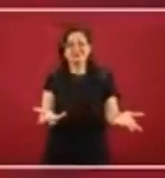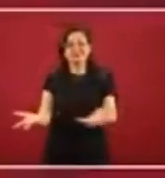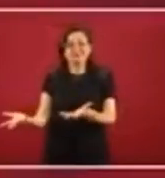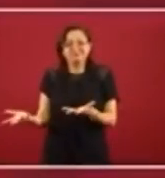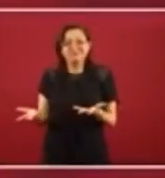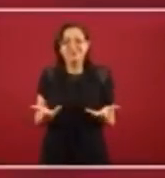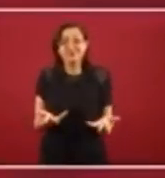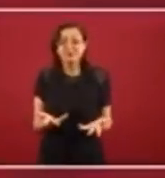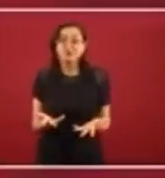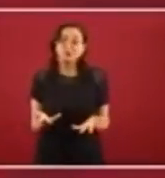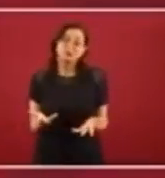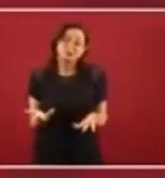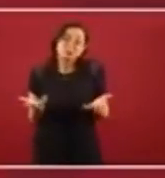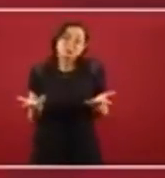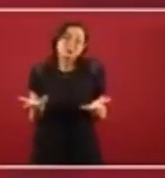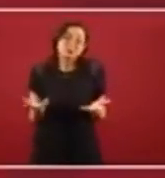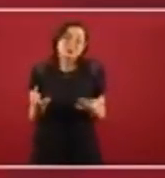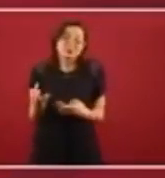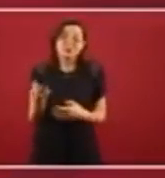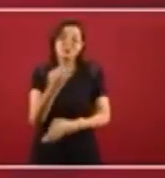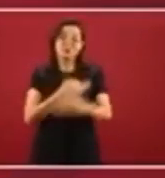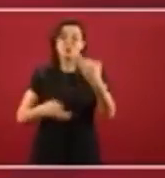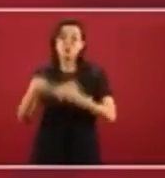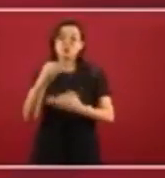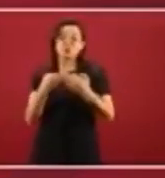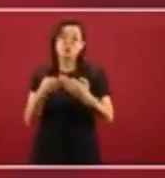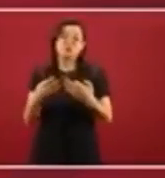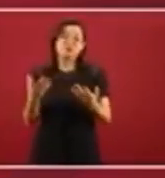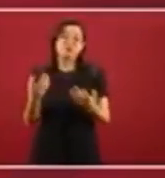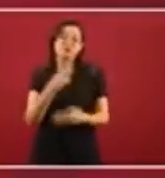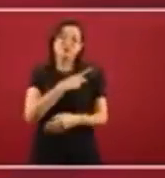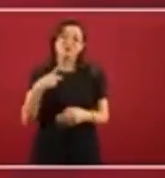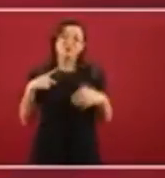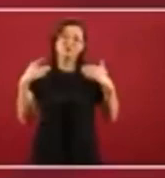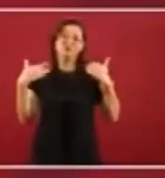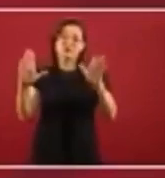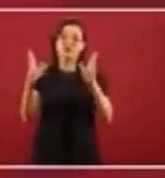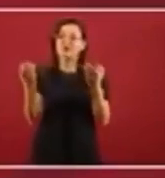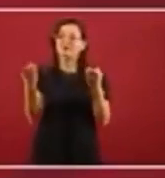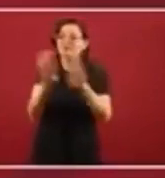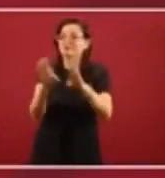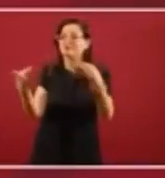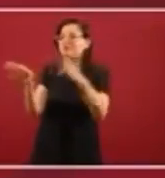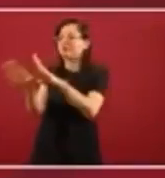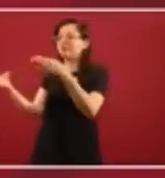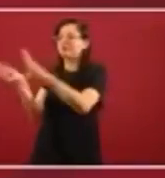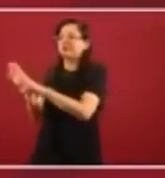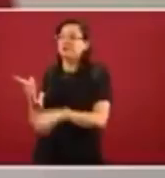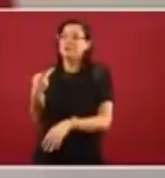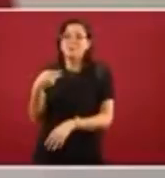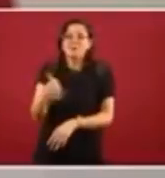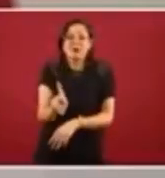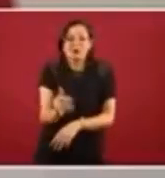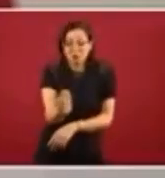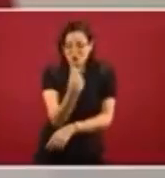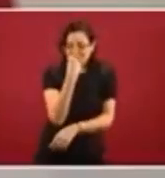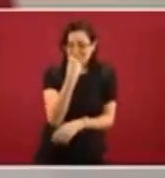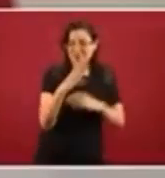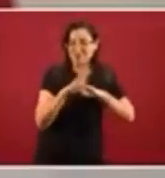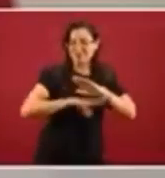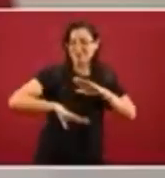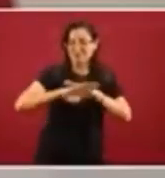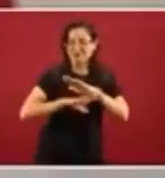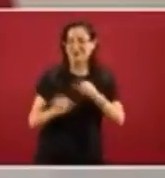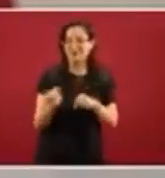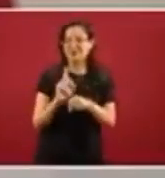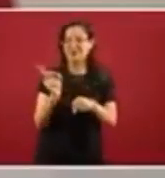Deseablemente todo debería estar cerrado, pero como hemos dicho, protegemos la producción básica del sustento diario y no todo el